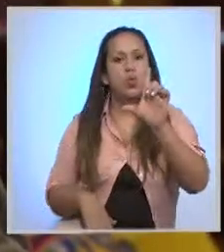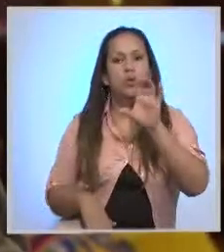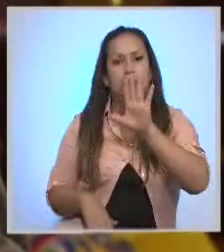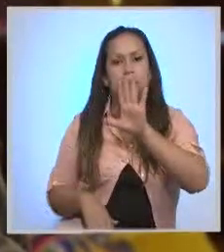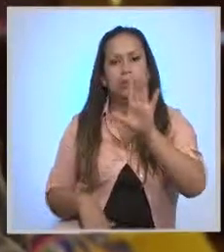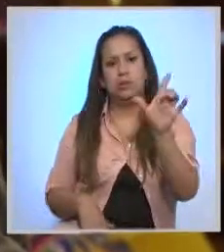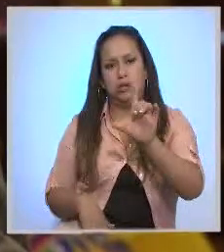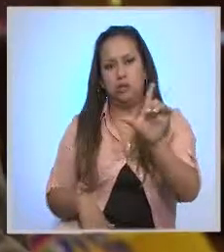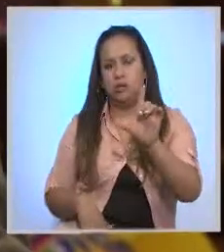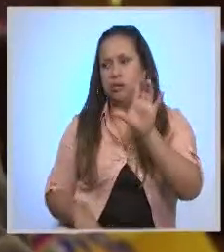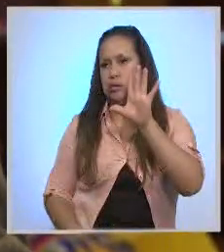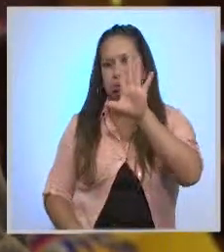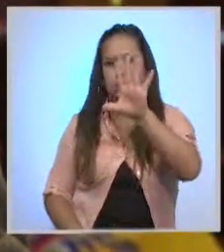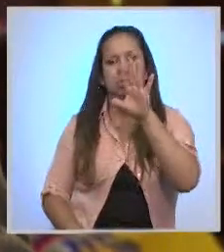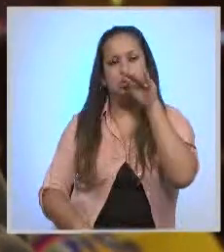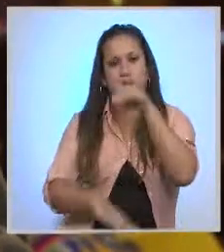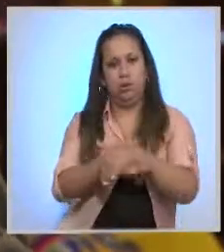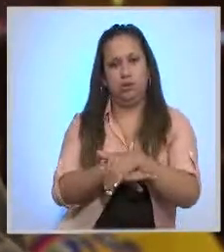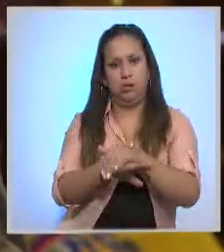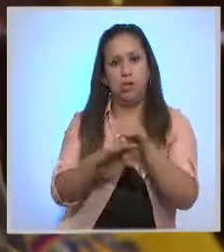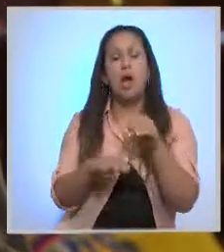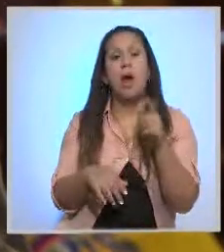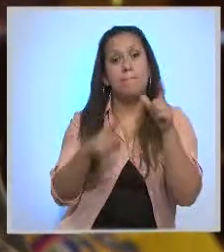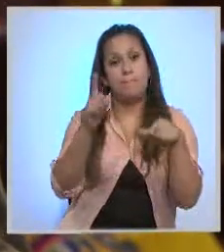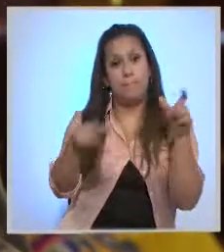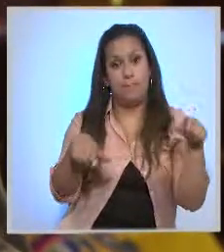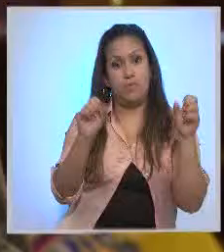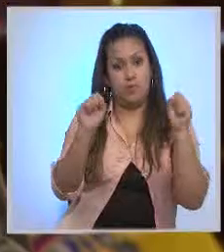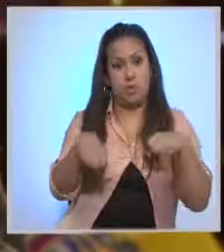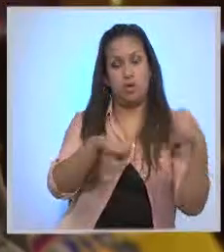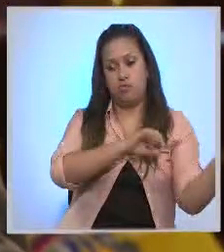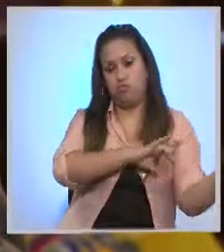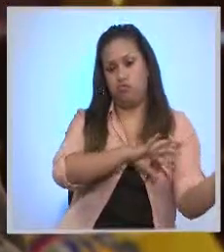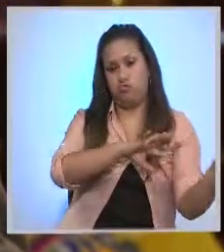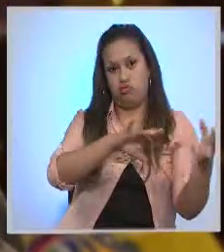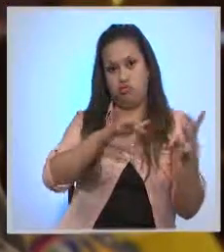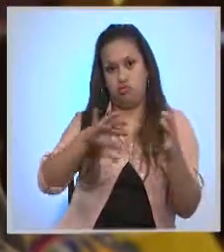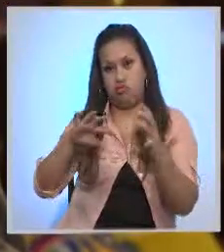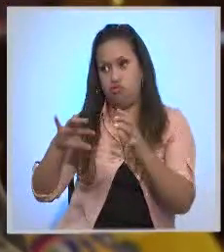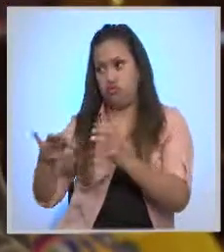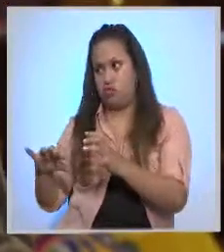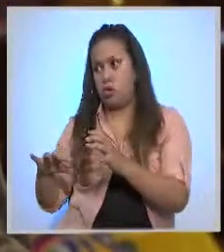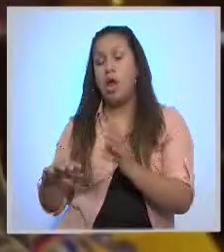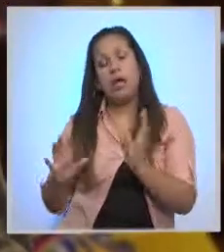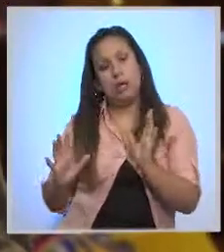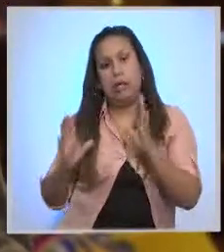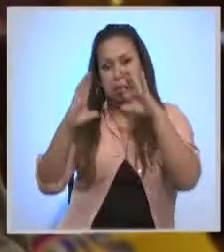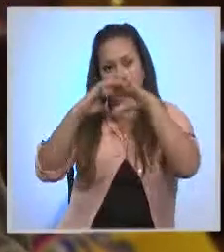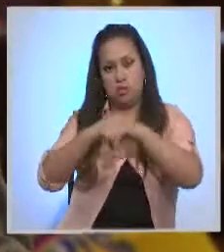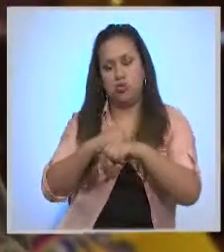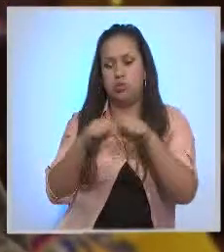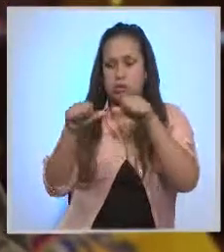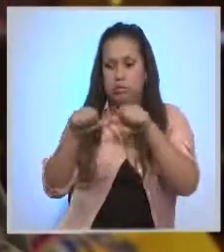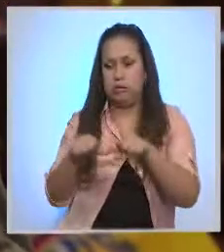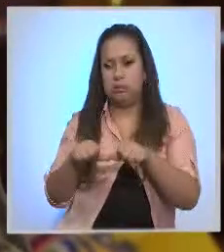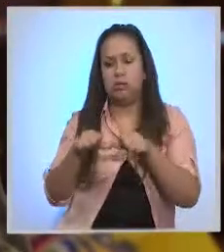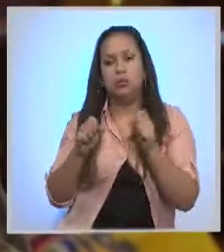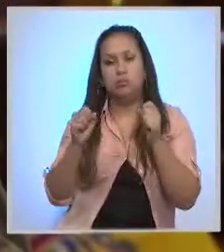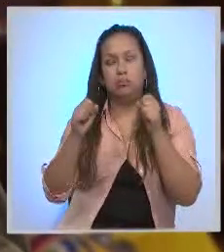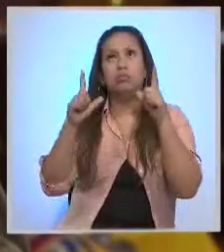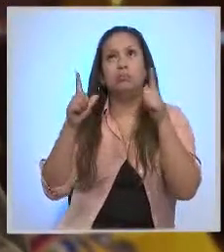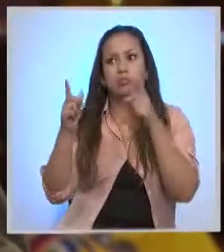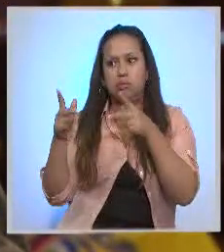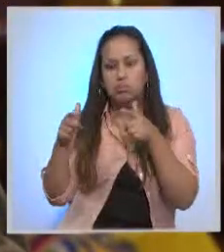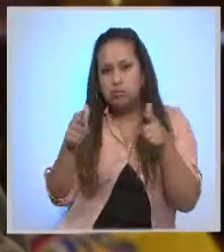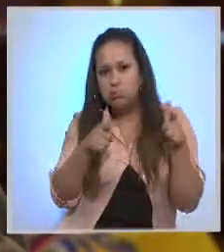porque para que la gente pueda seguir ingresando en virtud de qué noche madrugada existe una vigilia la vigilia también contempla un plan